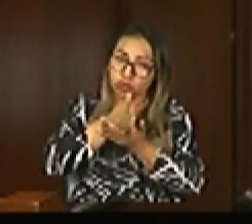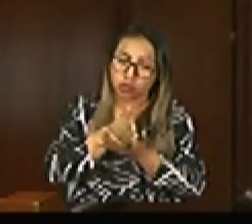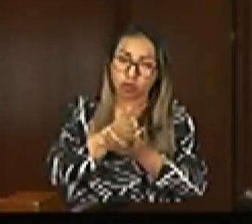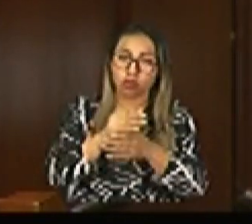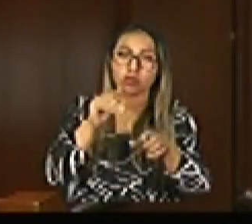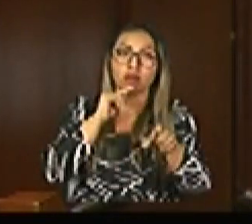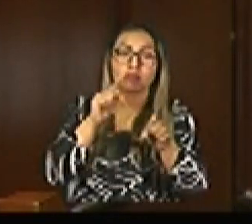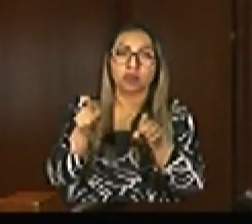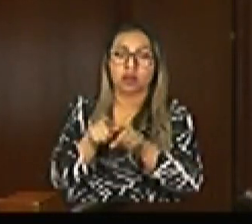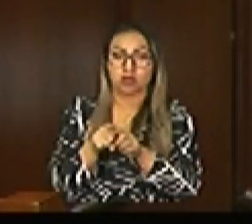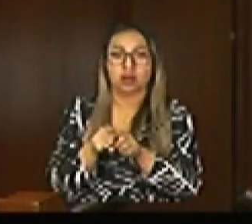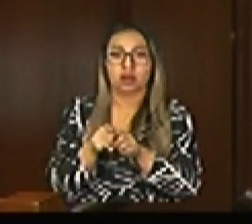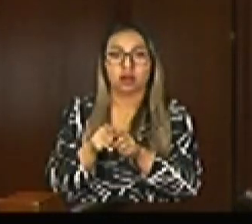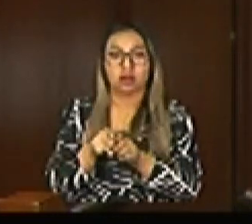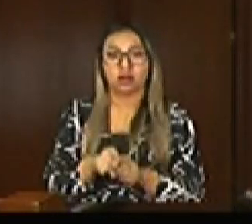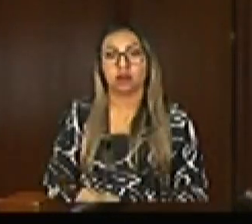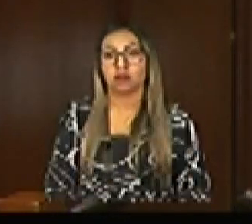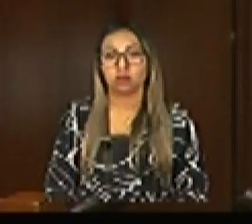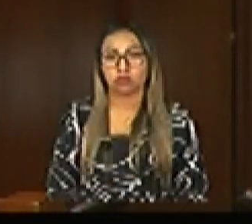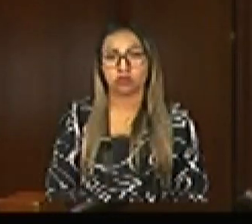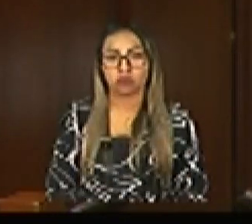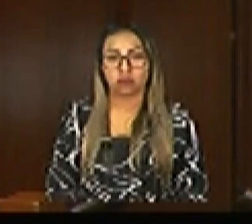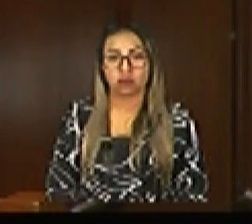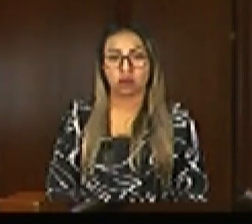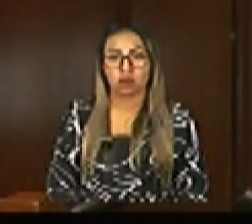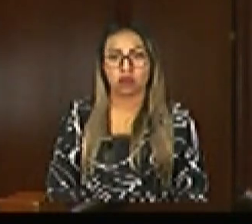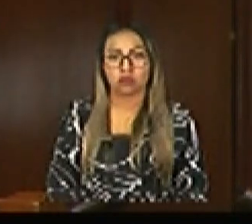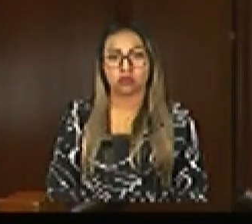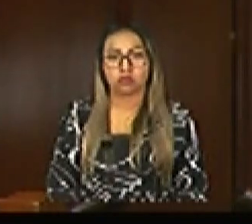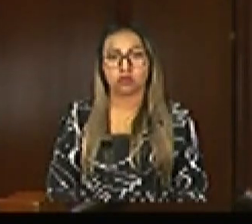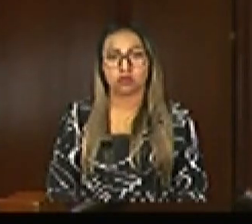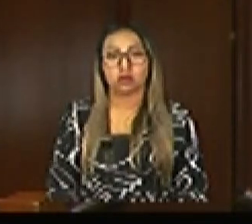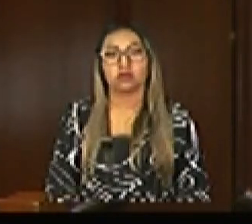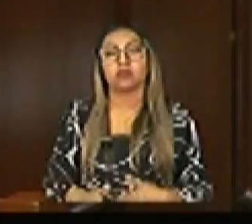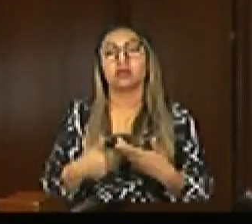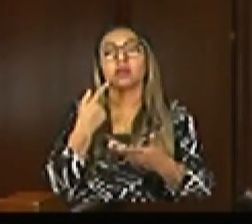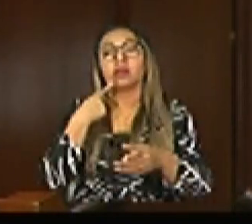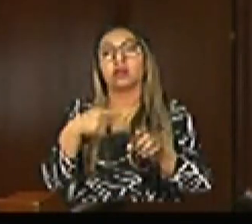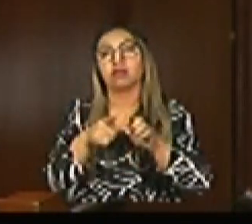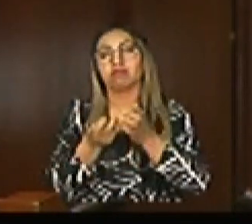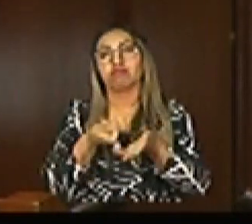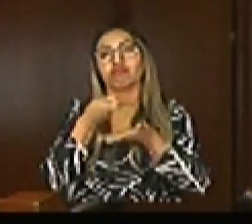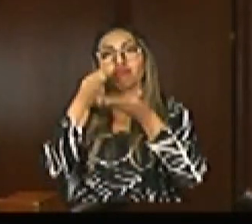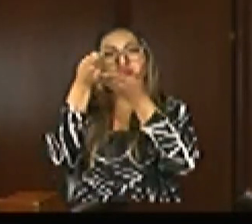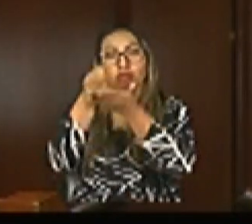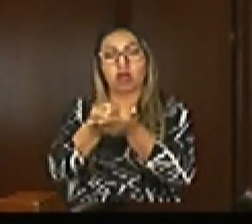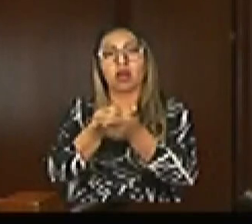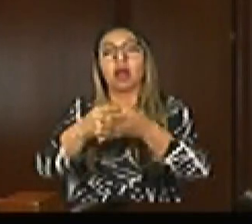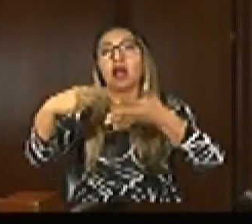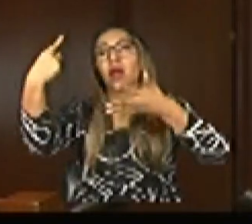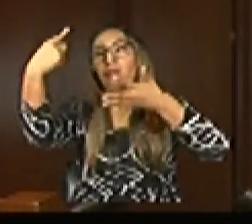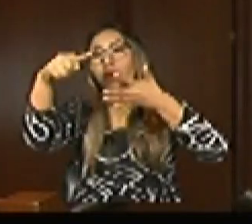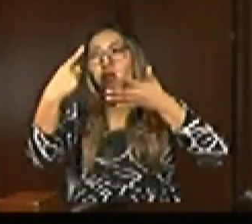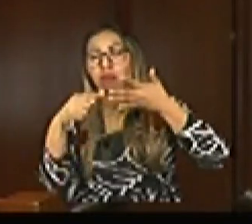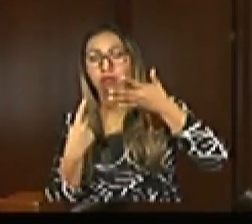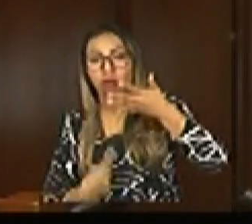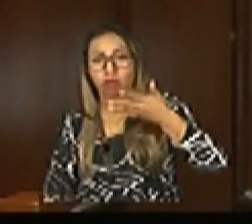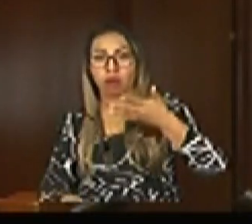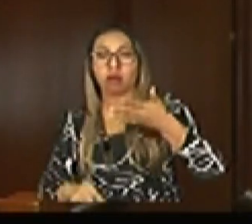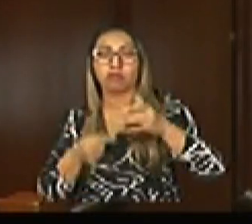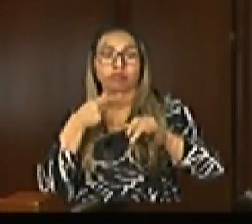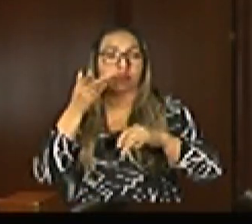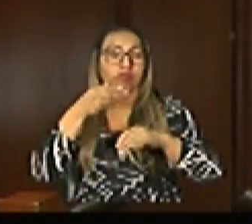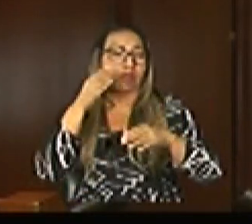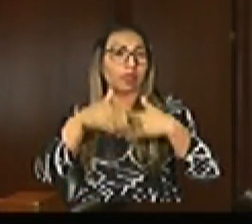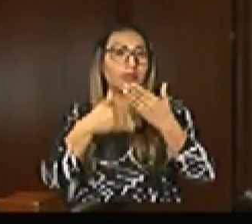población panameña. Hacemos formal entrega de los proyecto de ley mencionado, autorizados por el Consejo